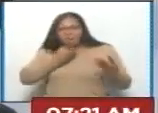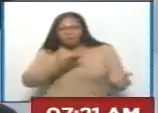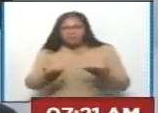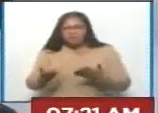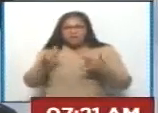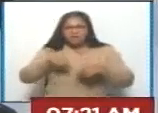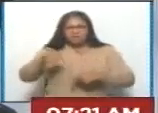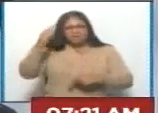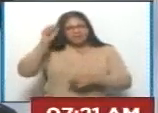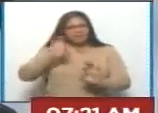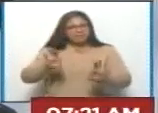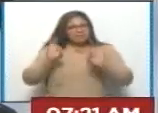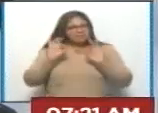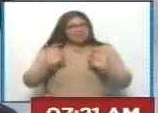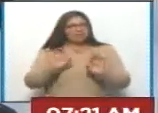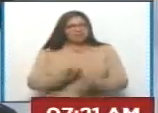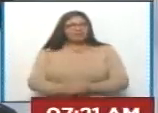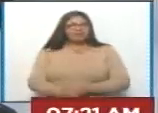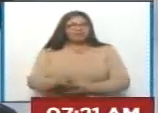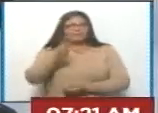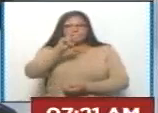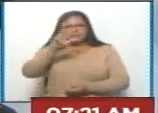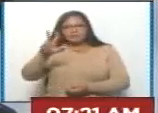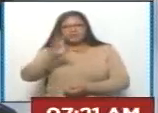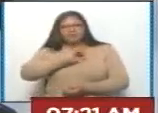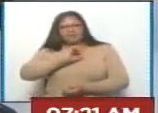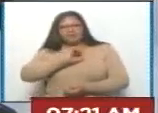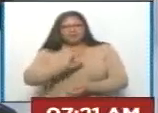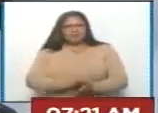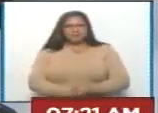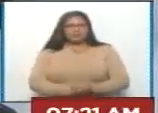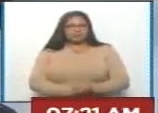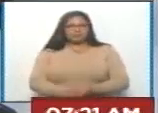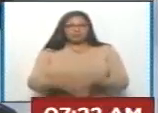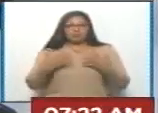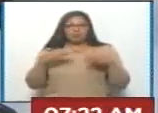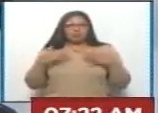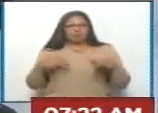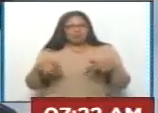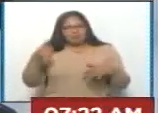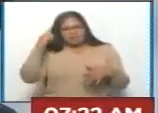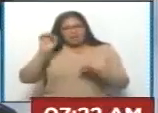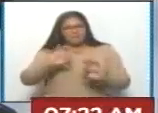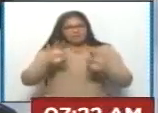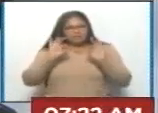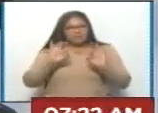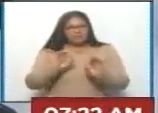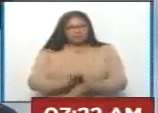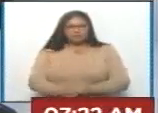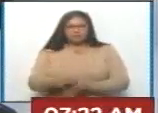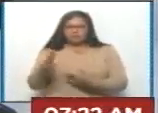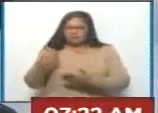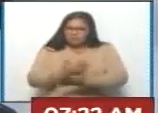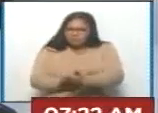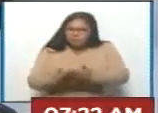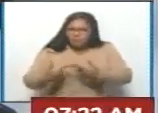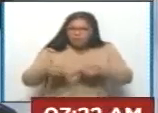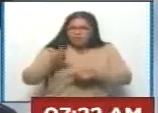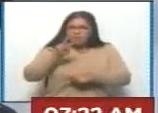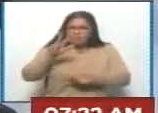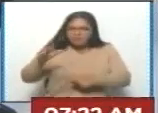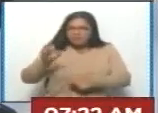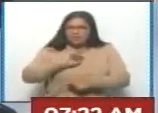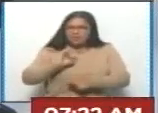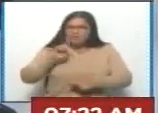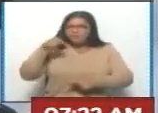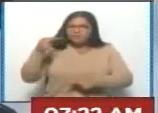este día tan especial, 23 de enero. Así nada más y nada menos. 65 ¿Usted trae esos genes el 23 de enero? ¿Ah? ¿Trae